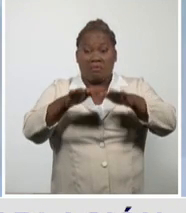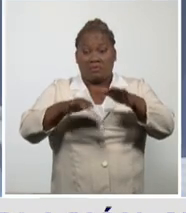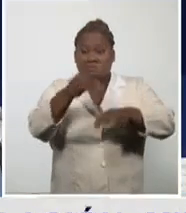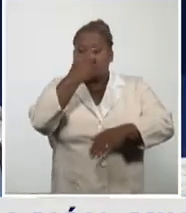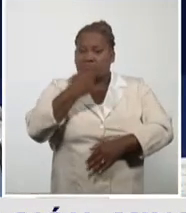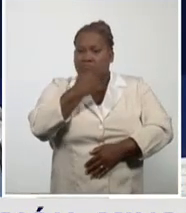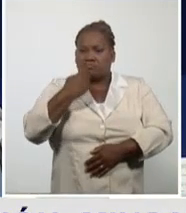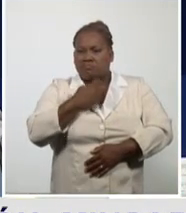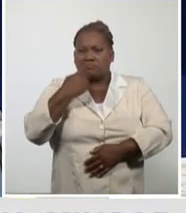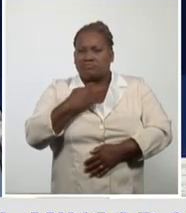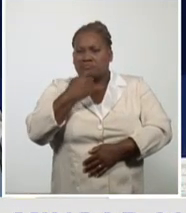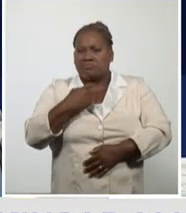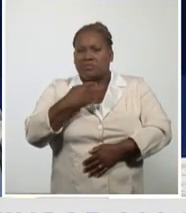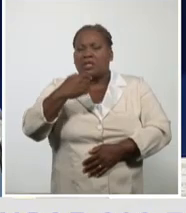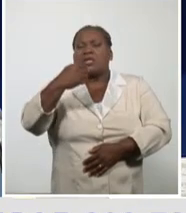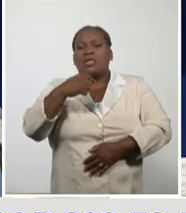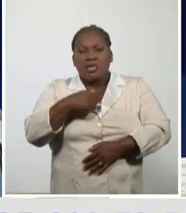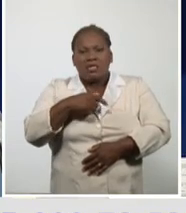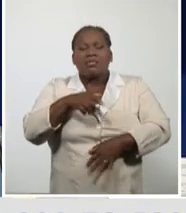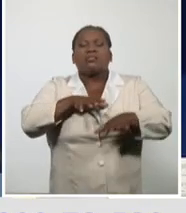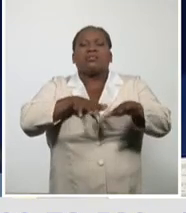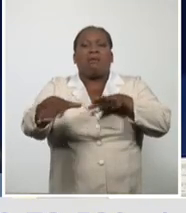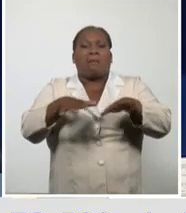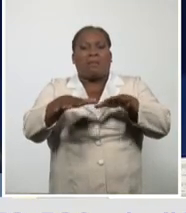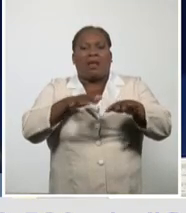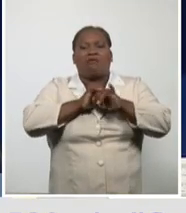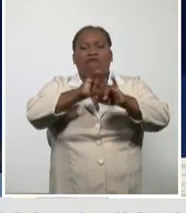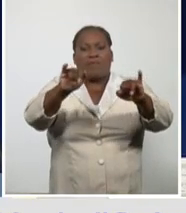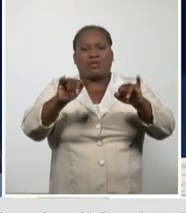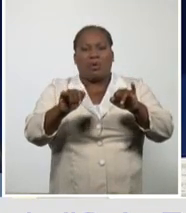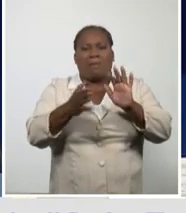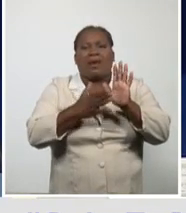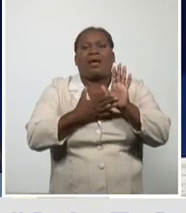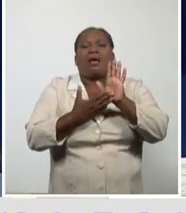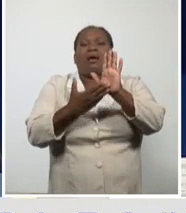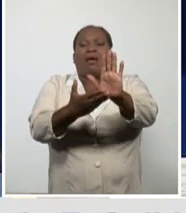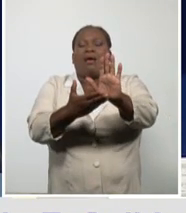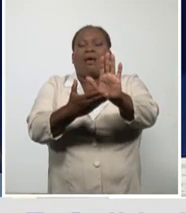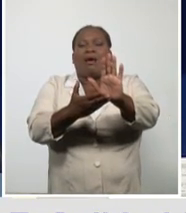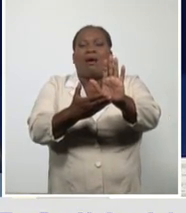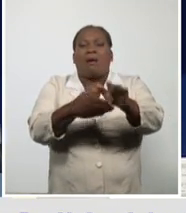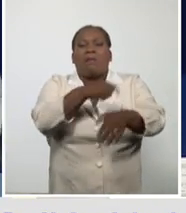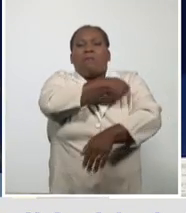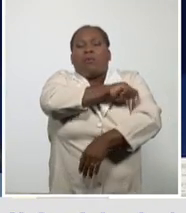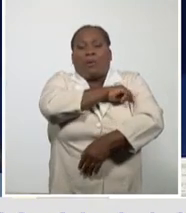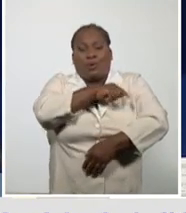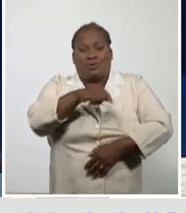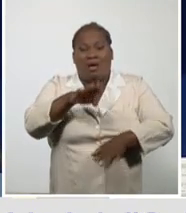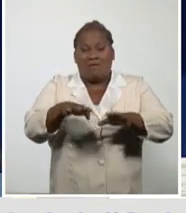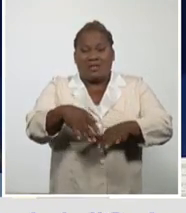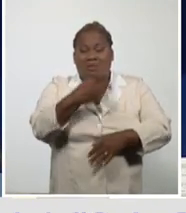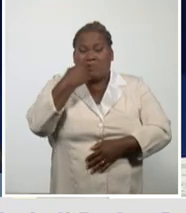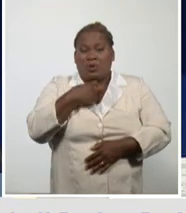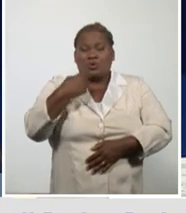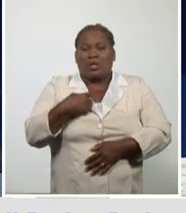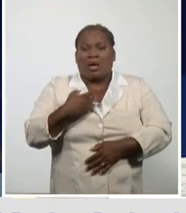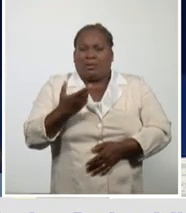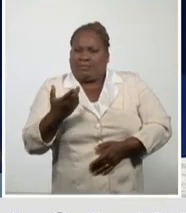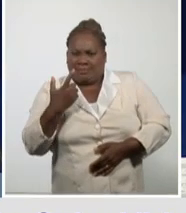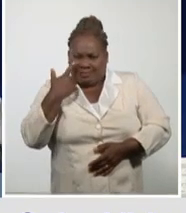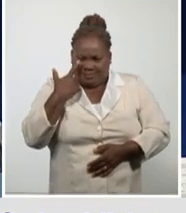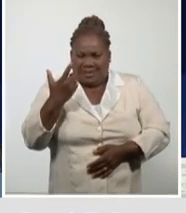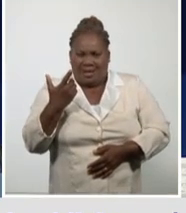y vamos a preparar la información para brindársela a nuestra población, oye, ¿y no será que en las provincias esas, sobre todo, fíjense